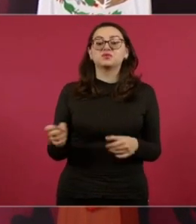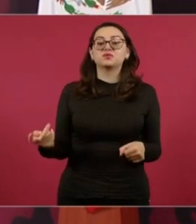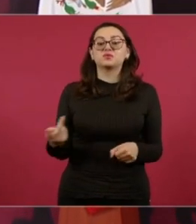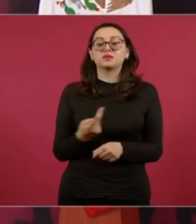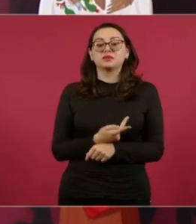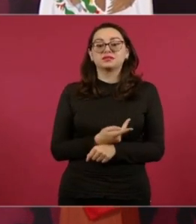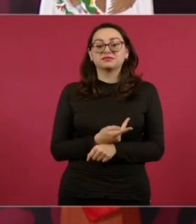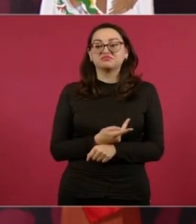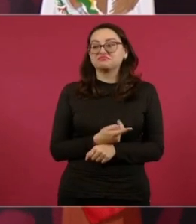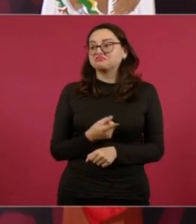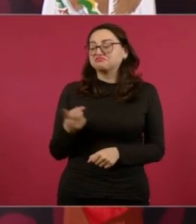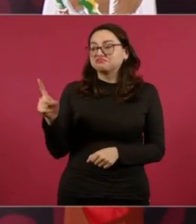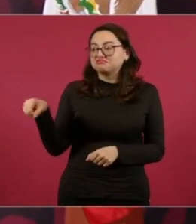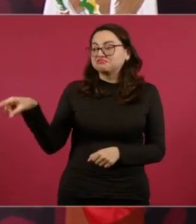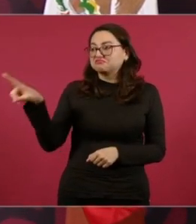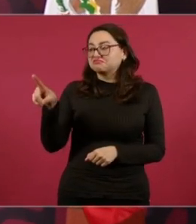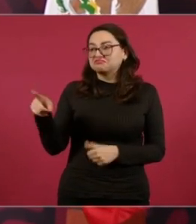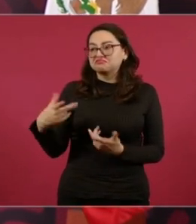no la respetan,